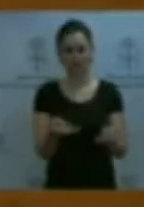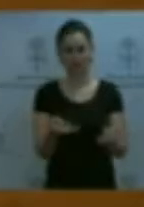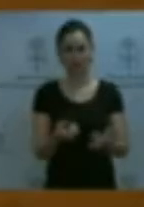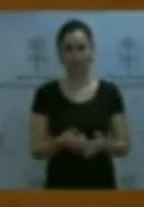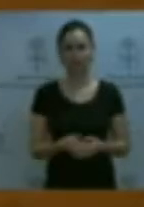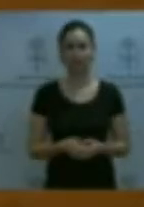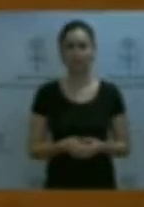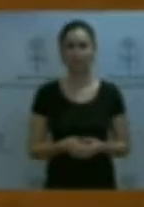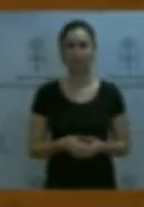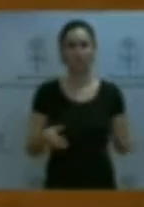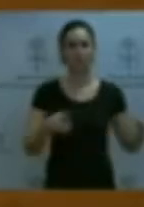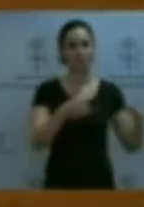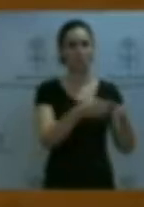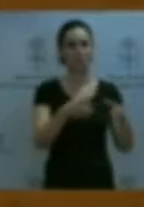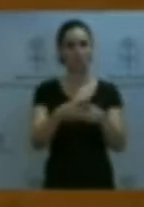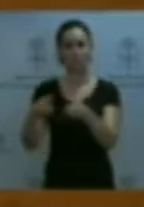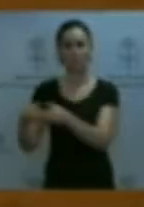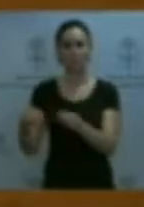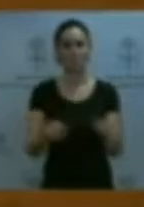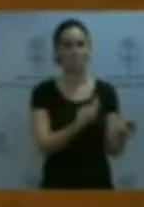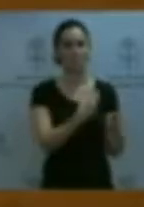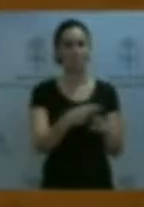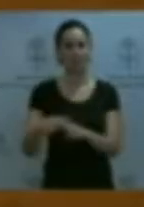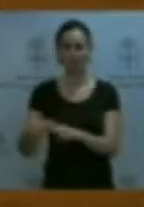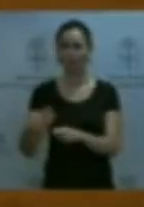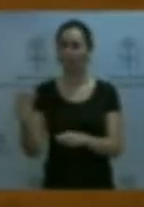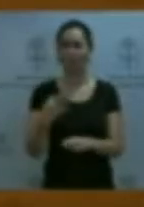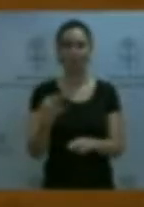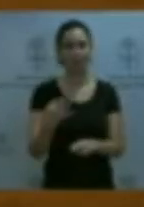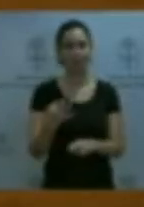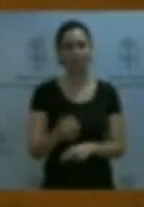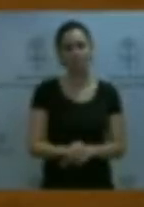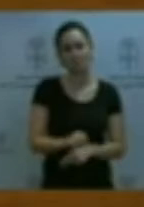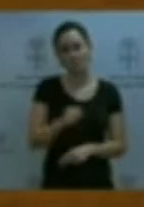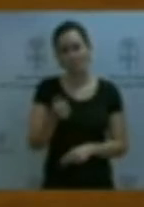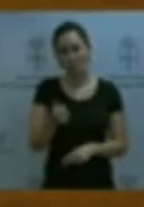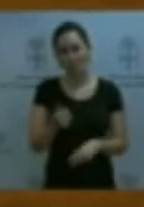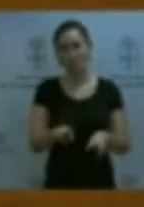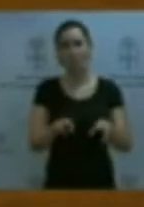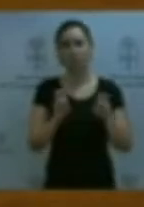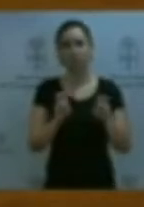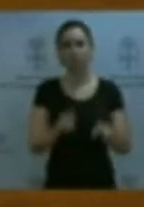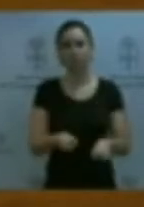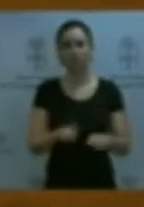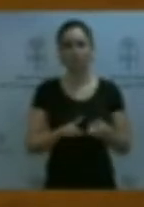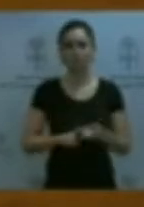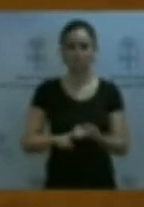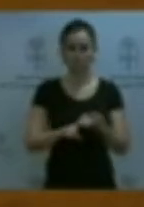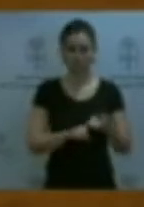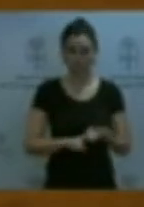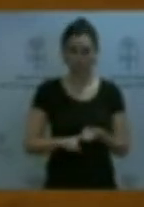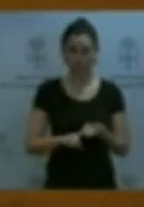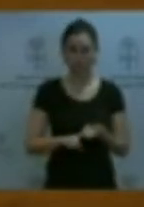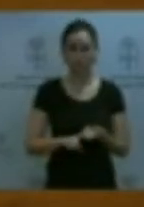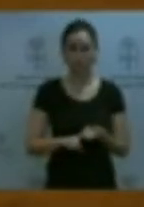esta iniciativa moderna, solidaria y, desde luego, muy, muy acorde